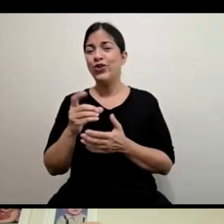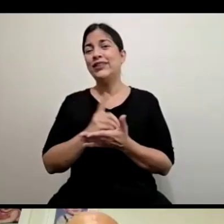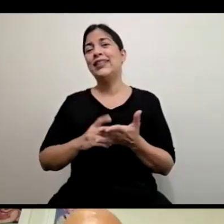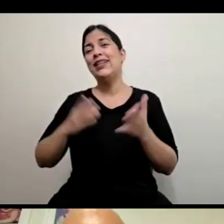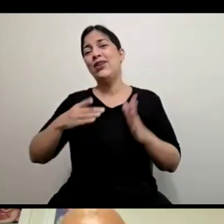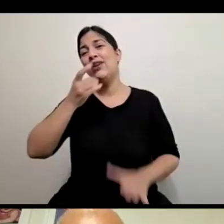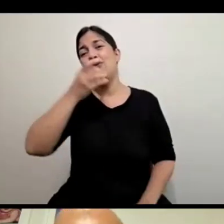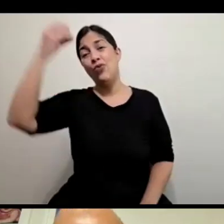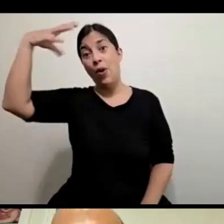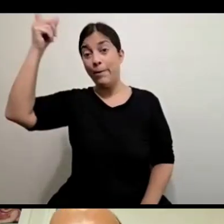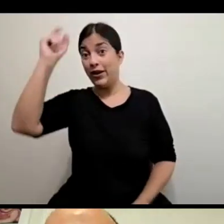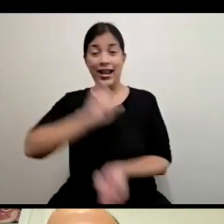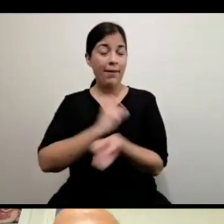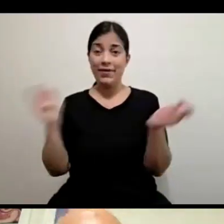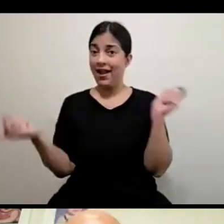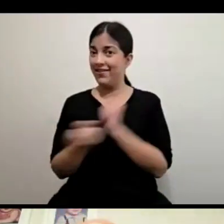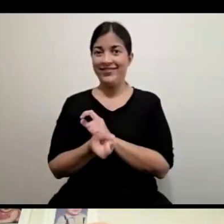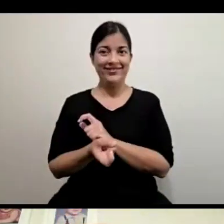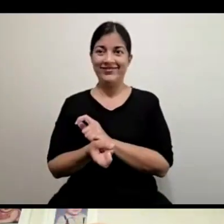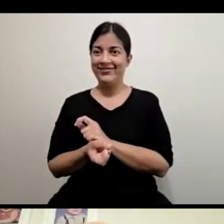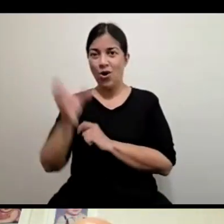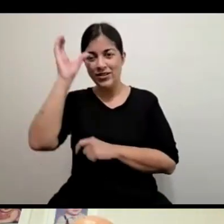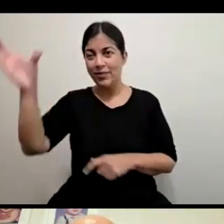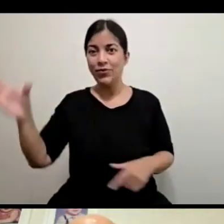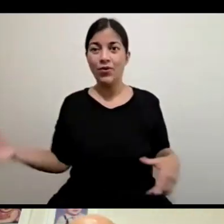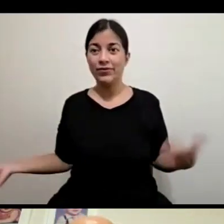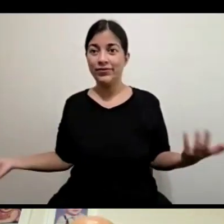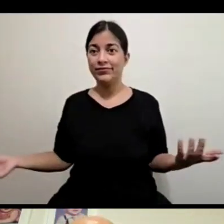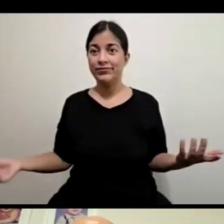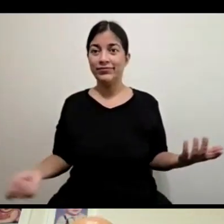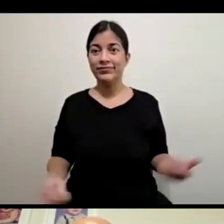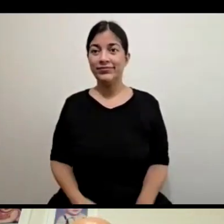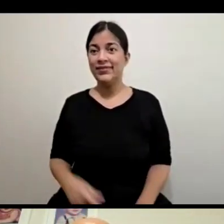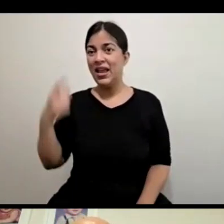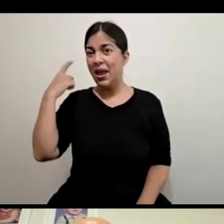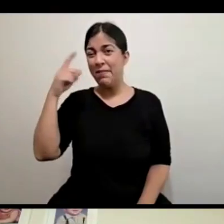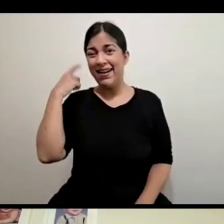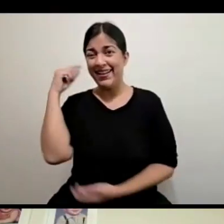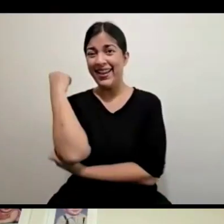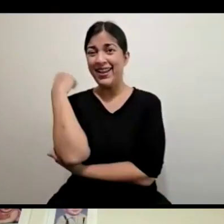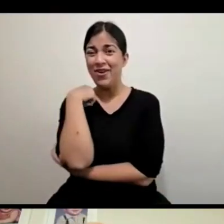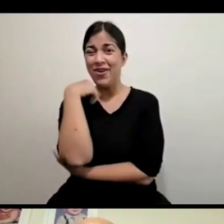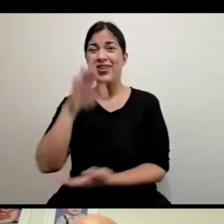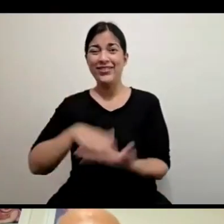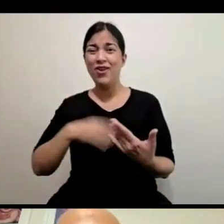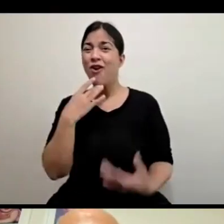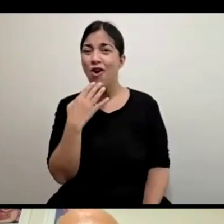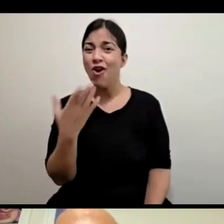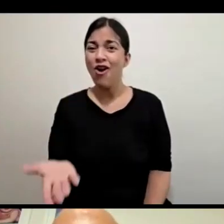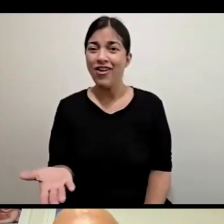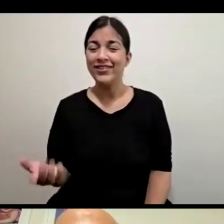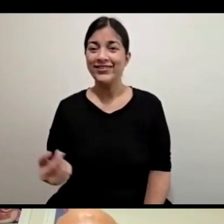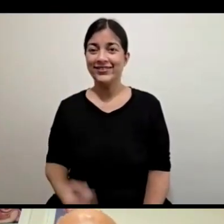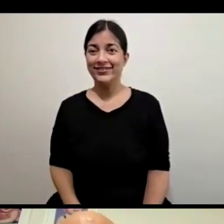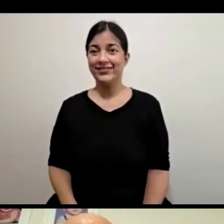peleaba puño. Gloria, sobre todo, Gloria estaba en esa tela de este color. Exacto. Si la estoy viendo en el escenario de